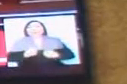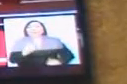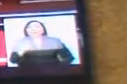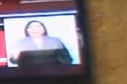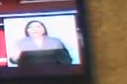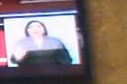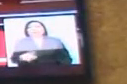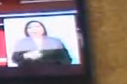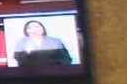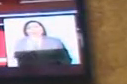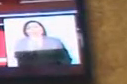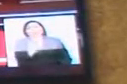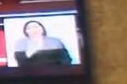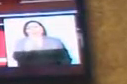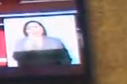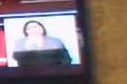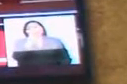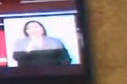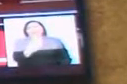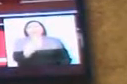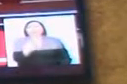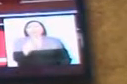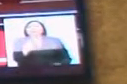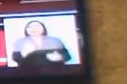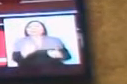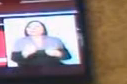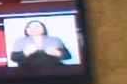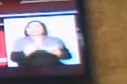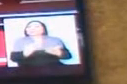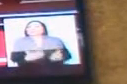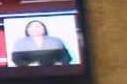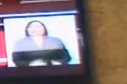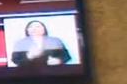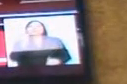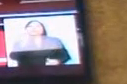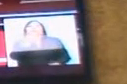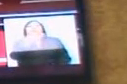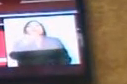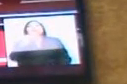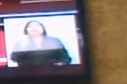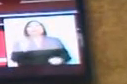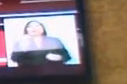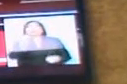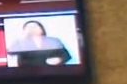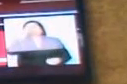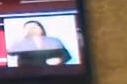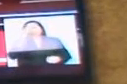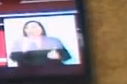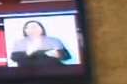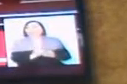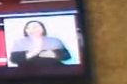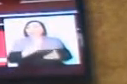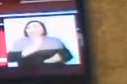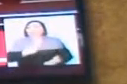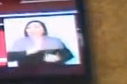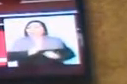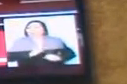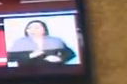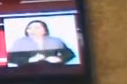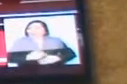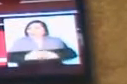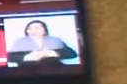cada uno de los peruanos, para que tengamos un futuro mejor como nación y que nuestros hijos